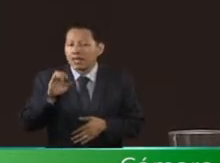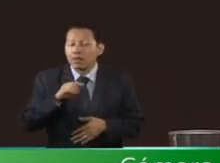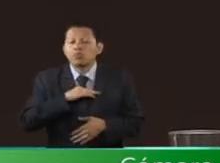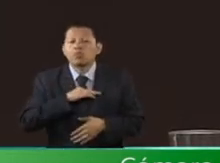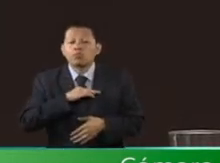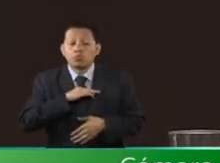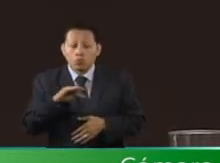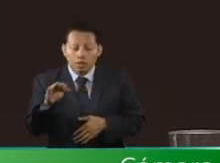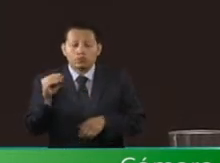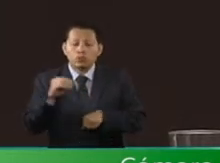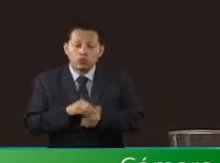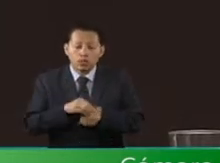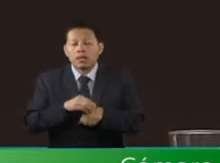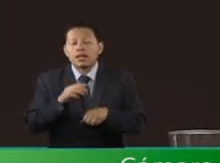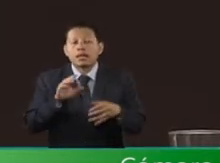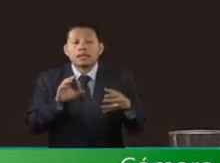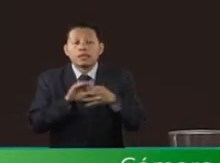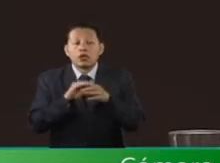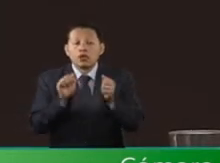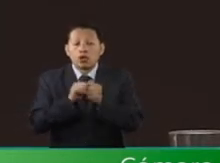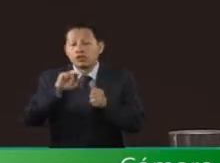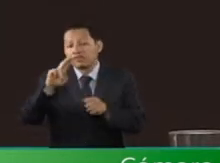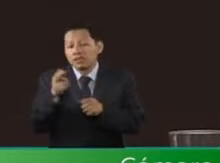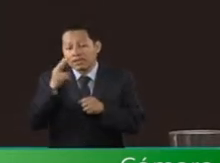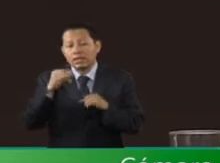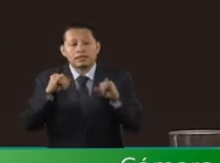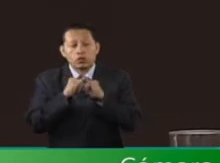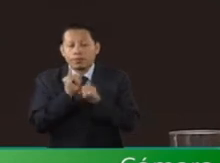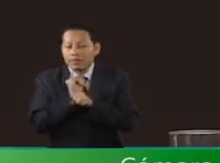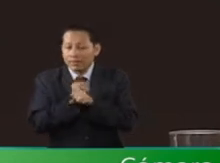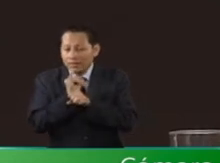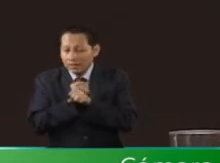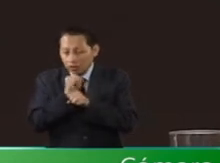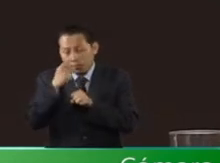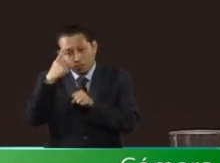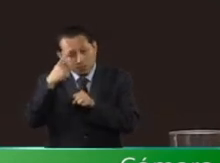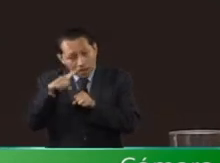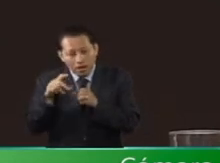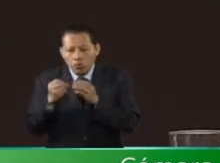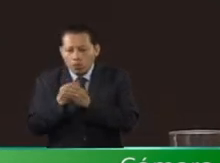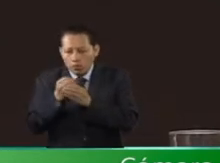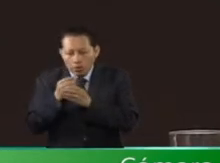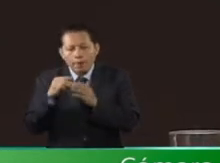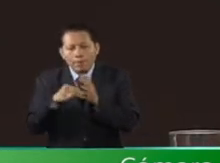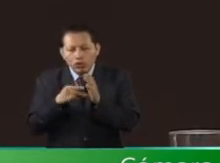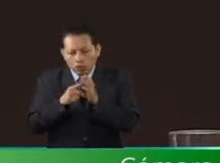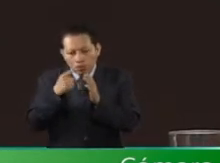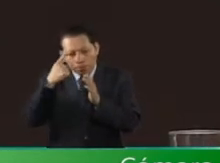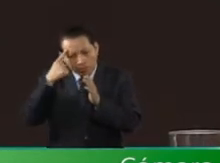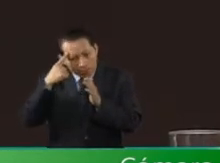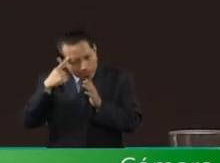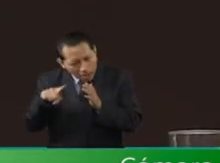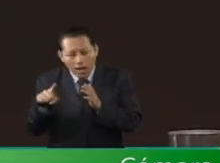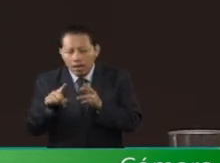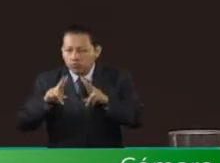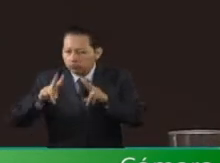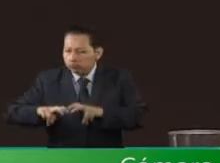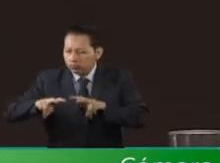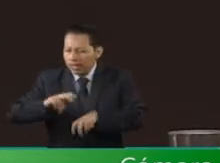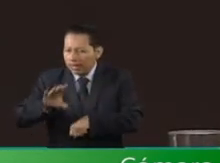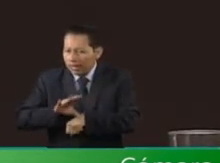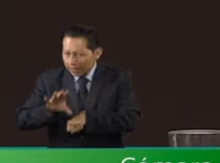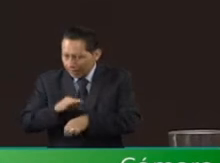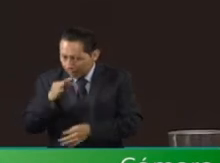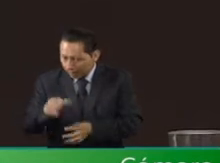podría establecer alianzas con universidades e institutos de investigación para innovar en métodos de generación y almacenamiento de